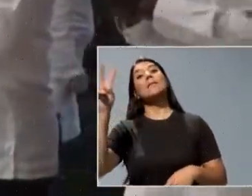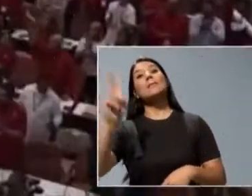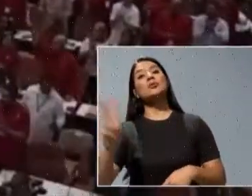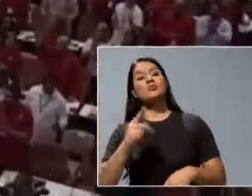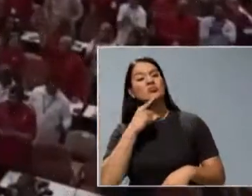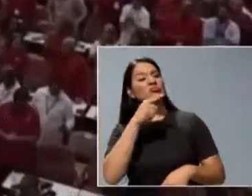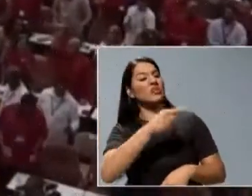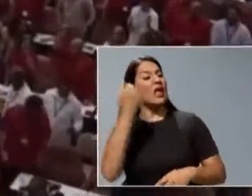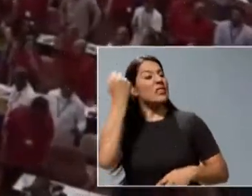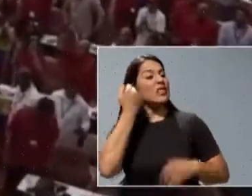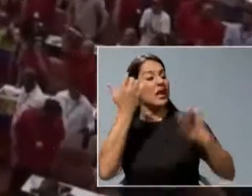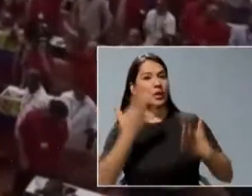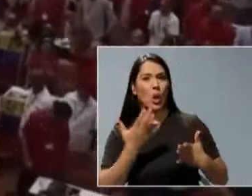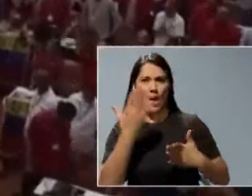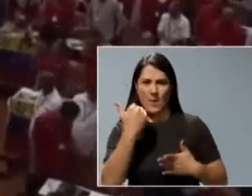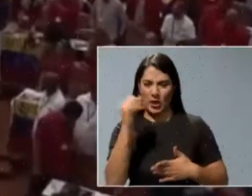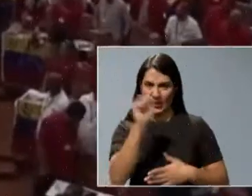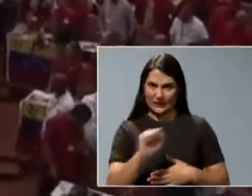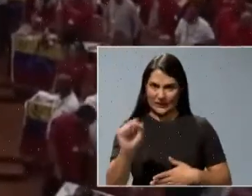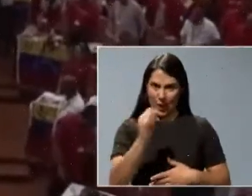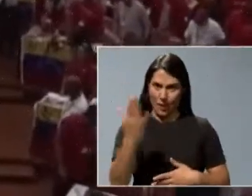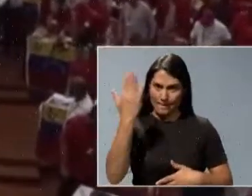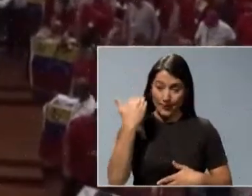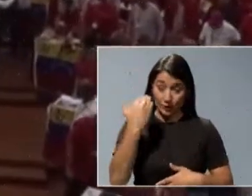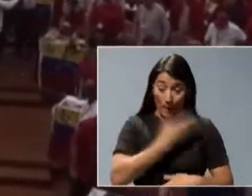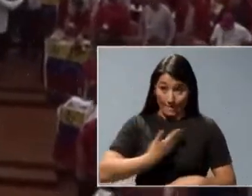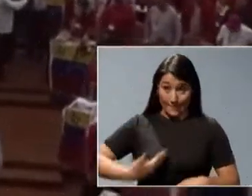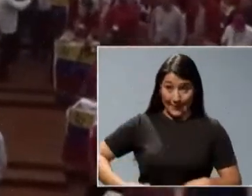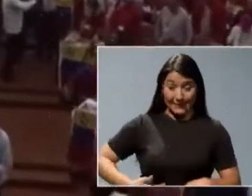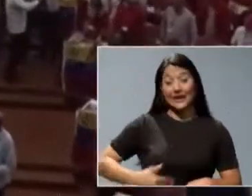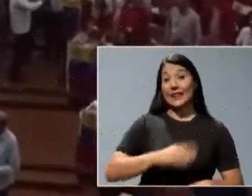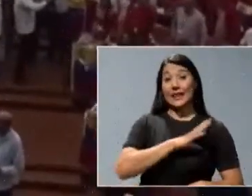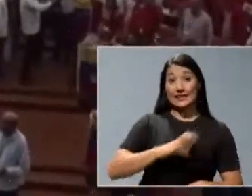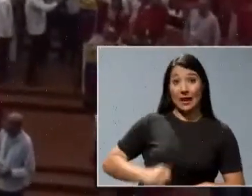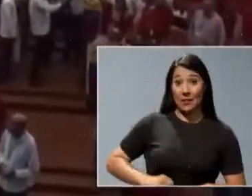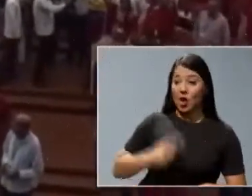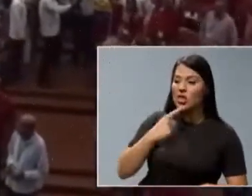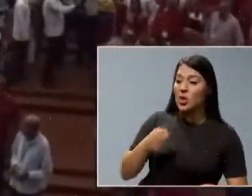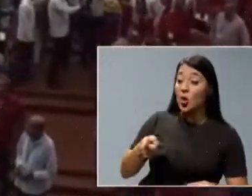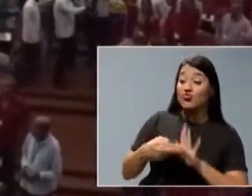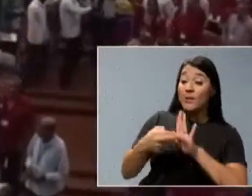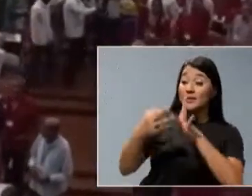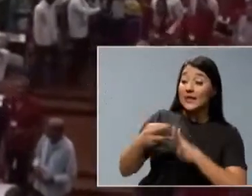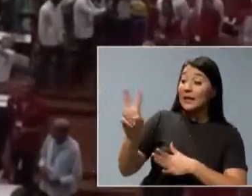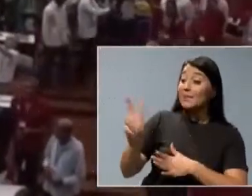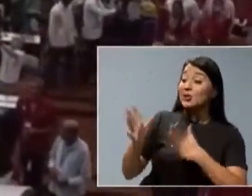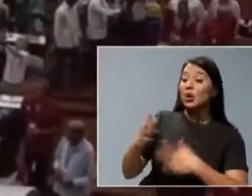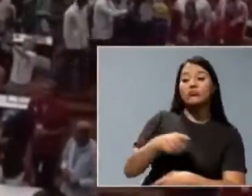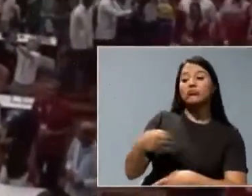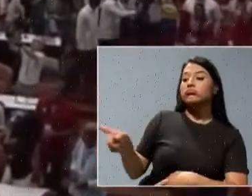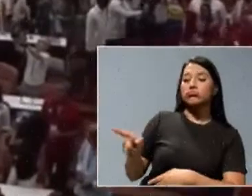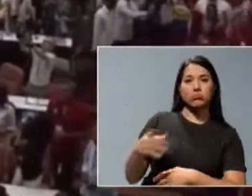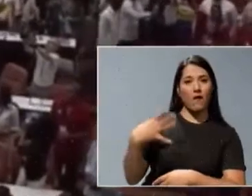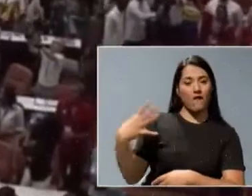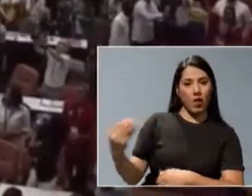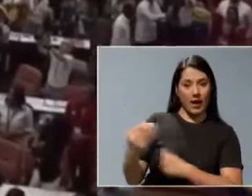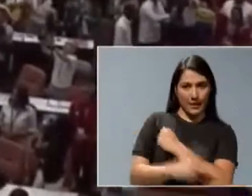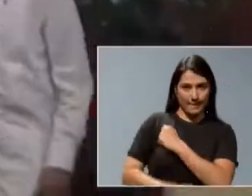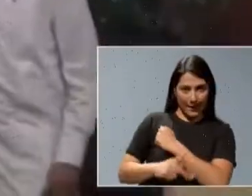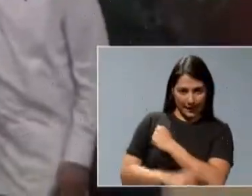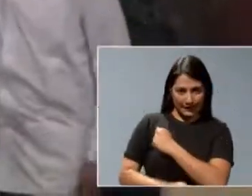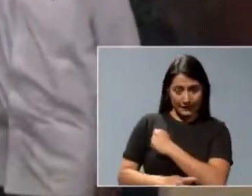Nayib Bukele, quien el sábado pasado ordenó expulsar a los diplomáticos venezolanos de su país. El presidente venezolano cargó contra Bukele desde La